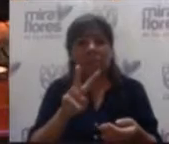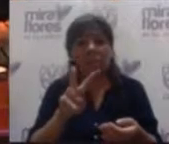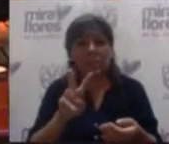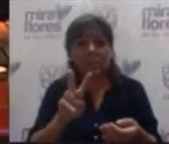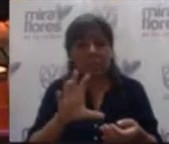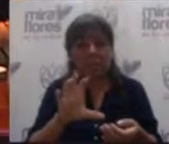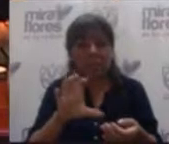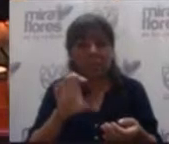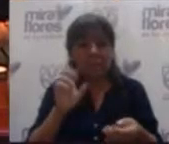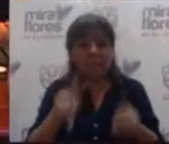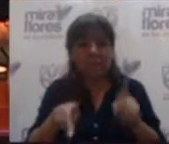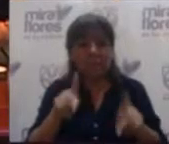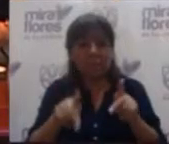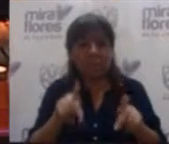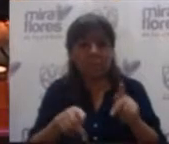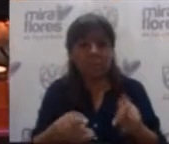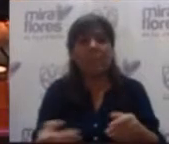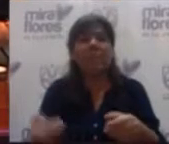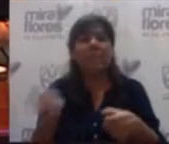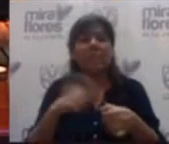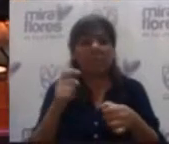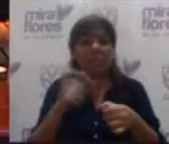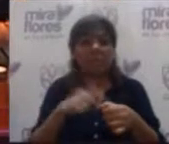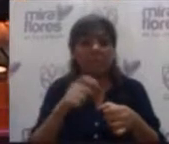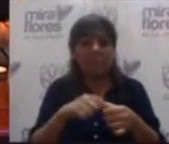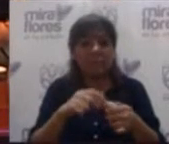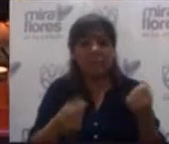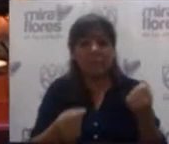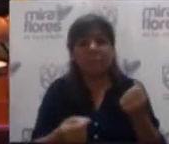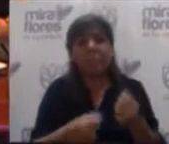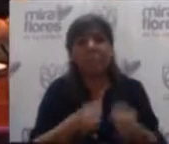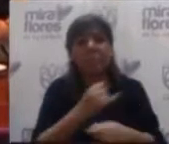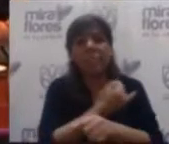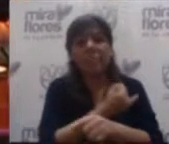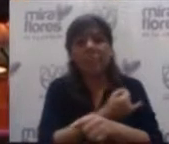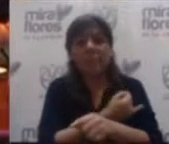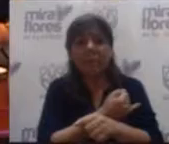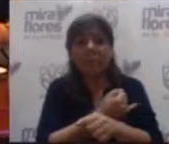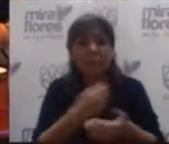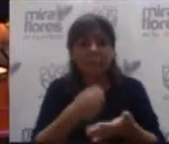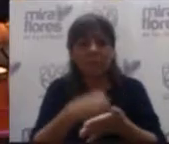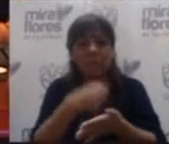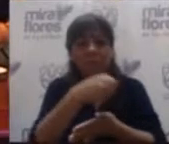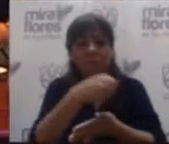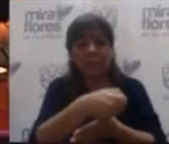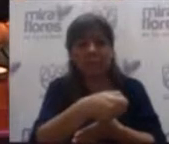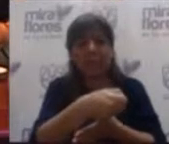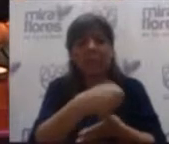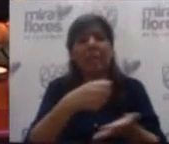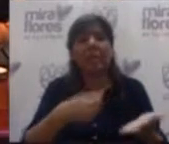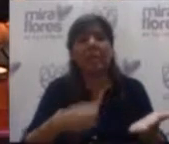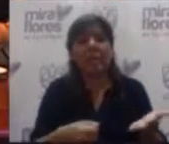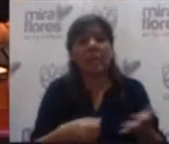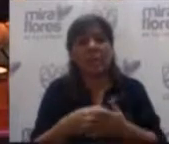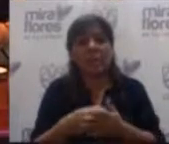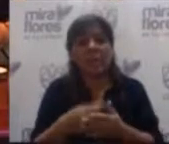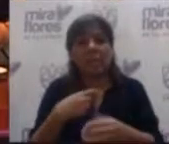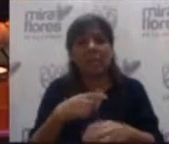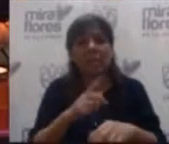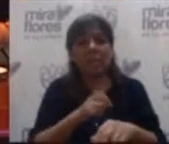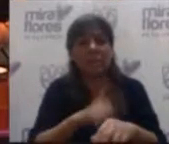personas. El Instituto IFC cubrirá los costos asociados con su viaje y alojamiento durante este